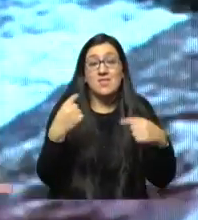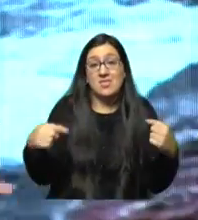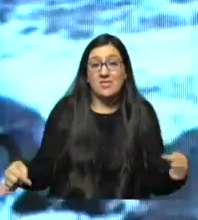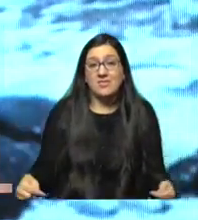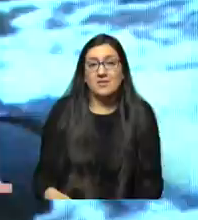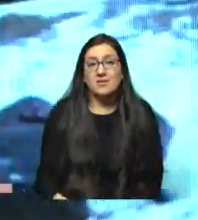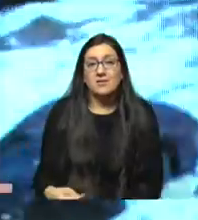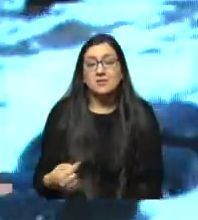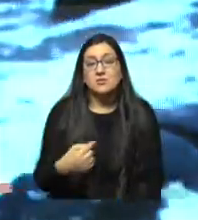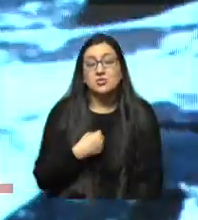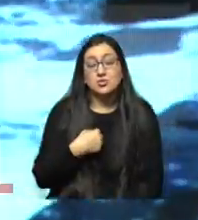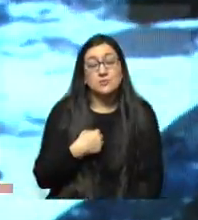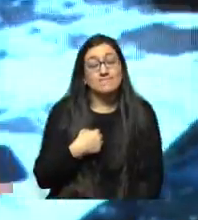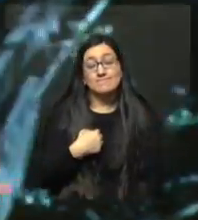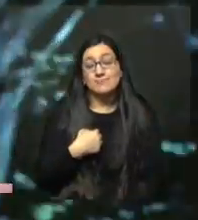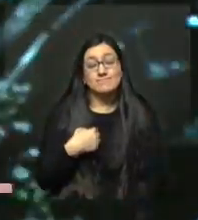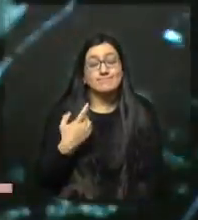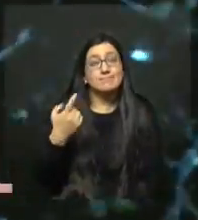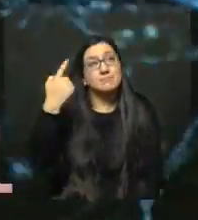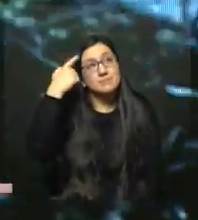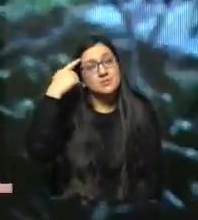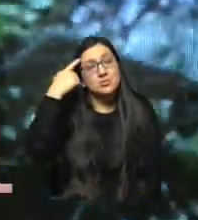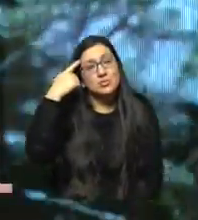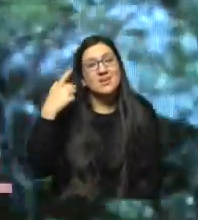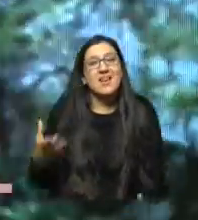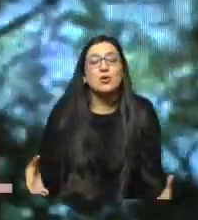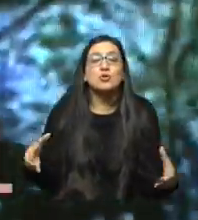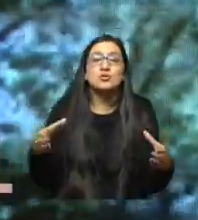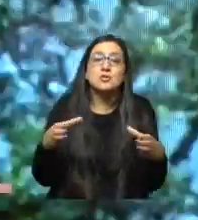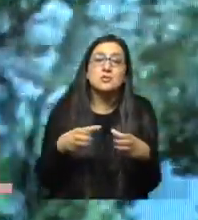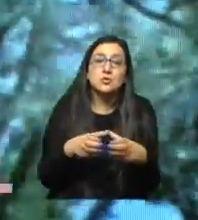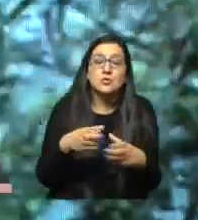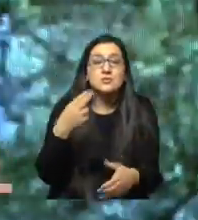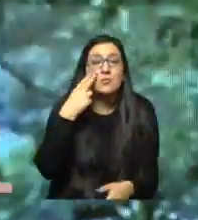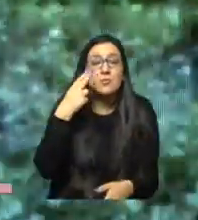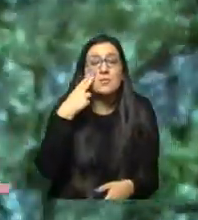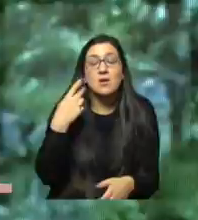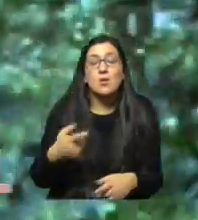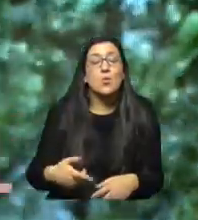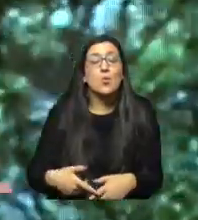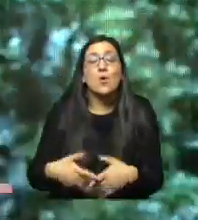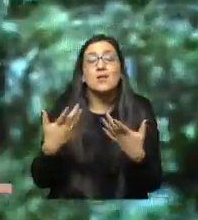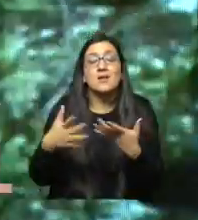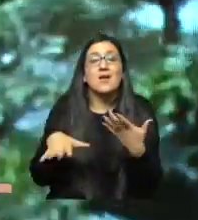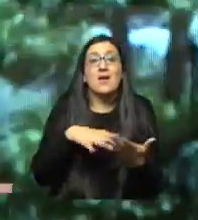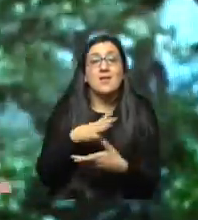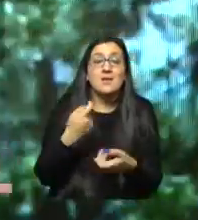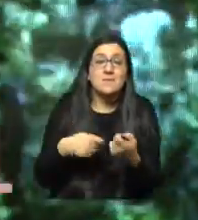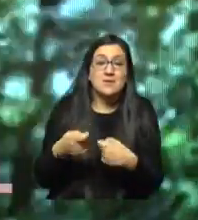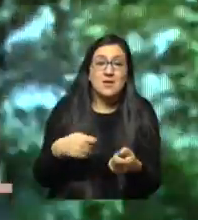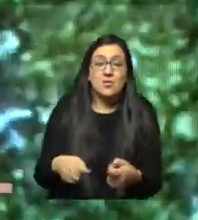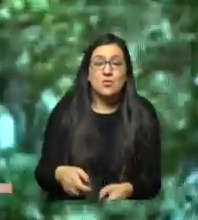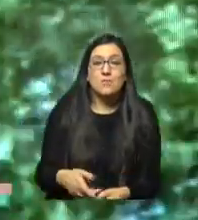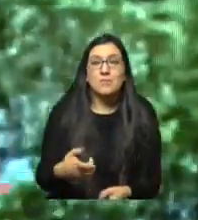soy bastante pesimista respecto a que, o sea, la concentración es un problema en cualquier área del mercado, pero en particular en esta,